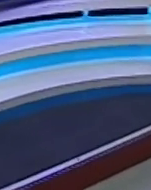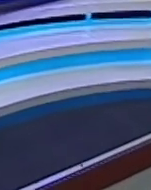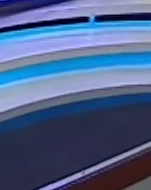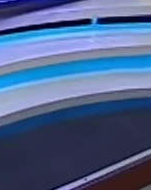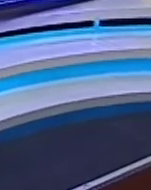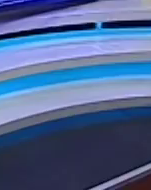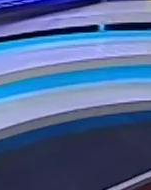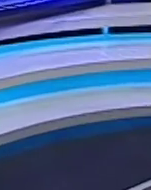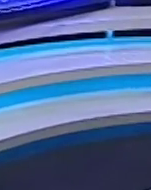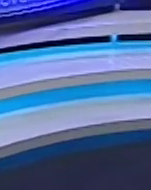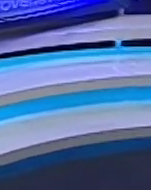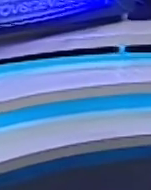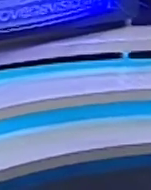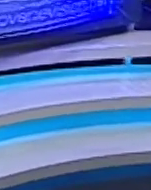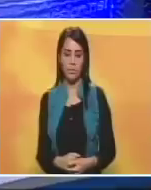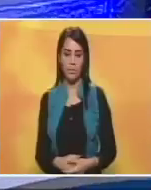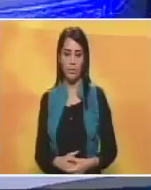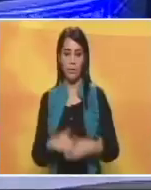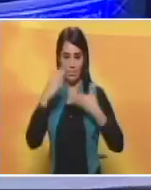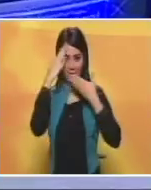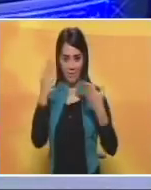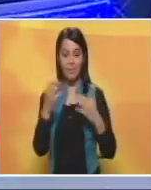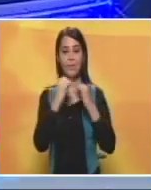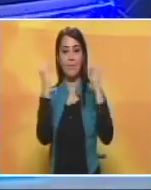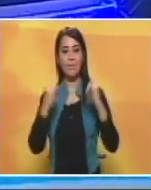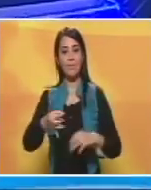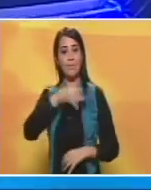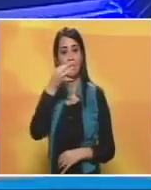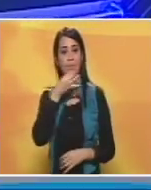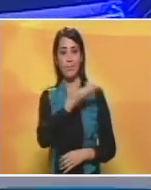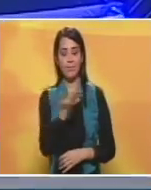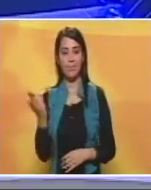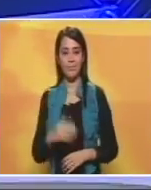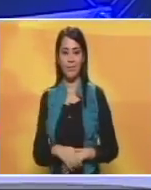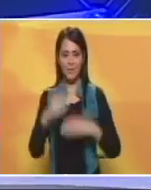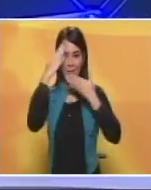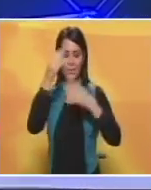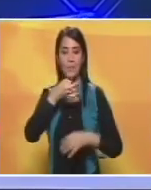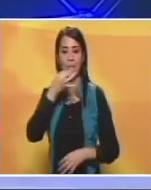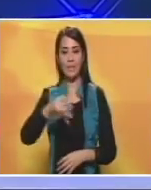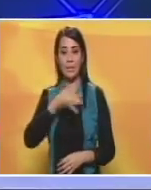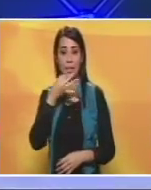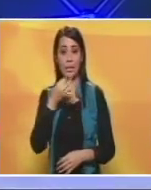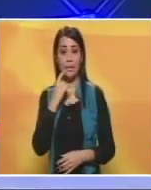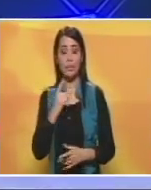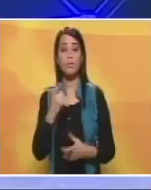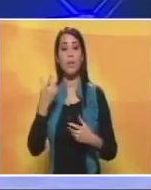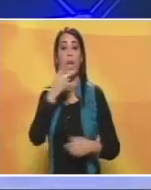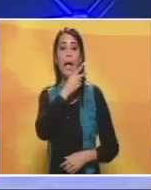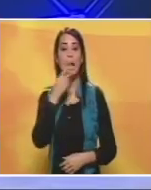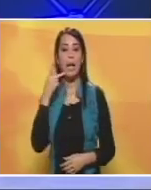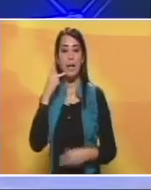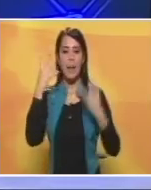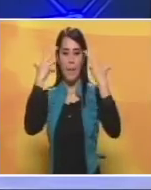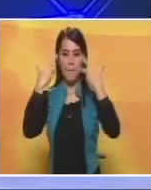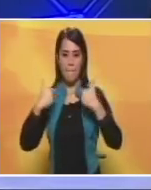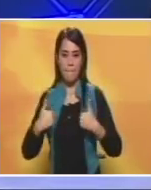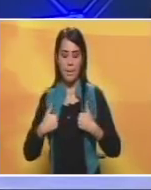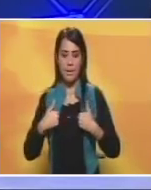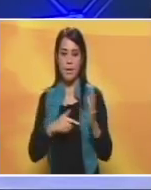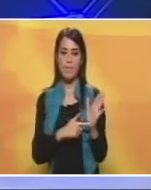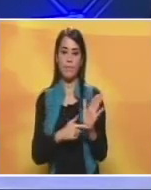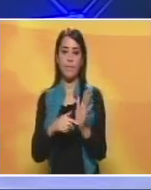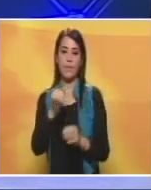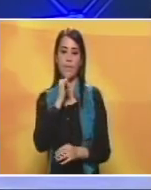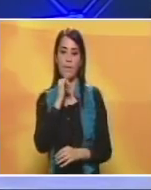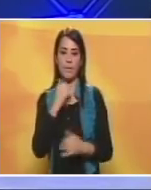Hola amigos, feliz tarde. Sean todos bienvenidos a la emisión meridiana de su noticiero Venevisión. Hola, ¿qué tal? Muy buenas tardes. De inmediato, Carielis Cuadro y Milagros Zambrano les